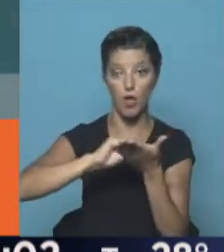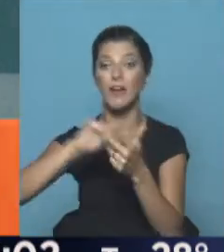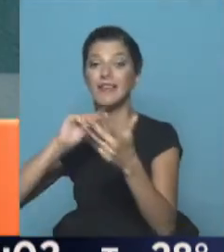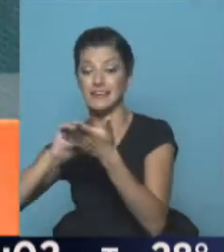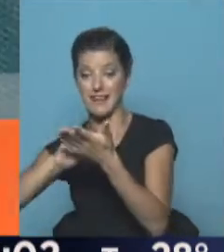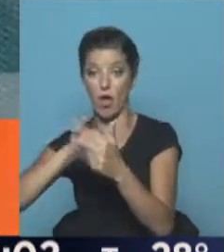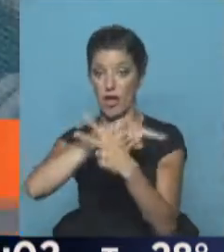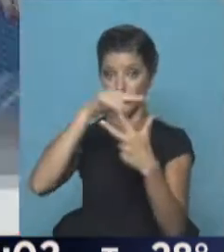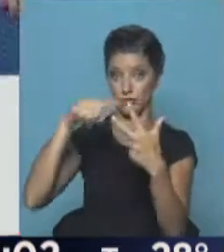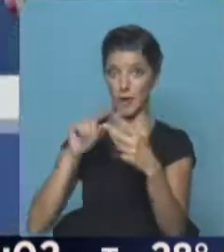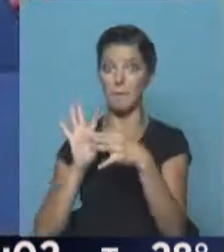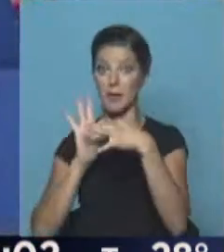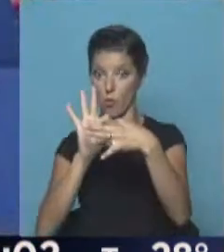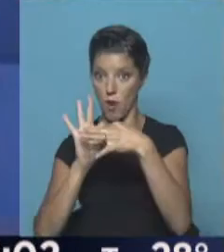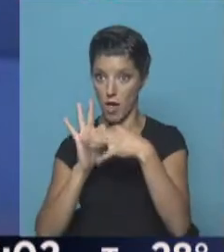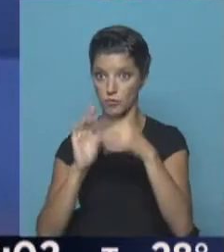y del senado